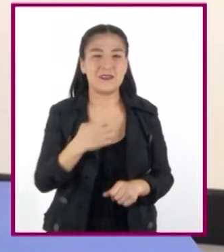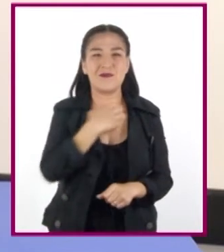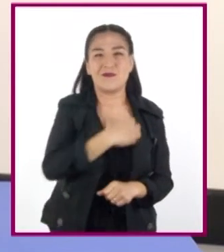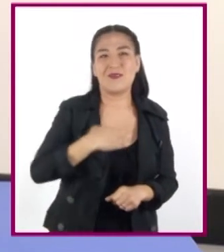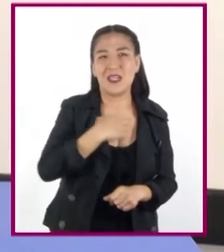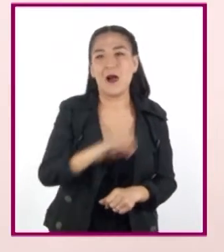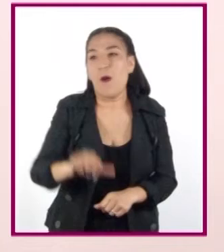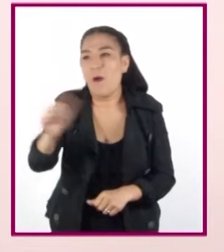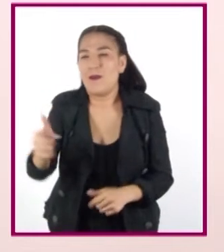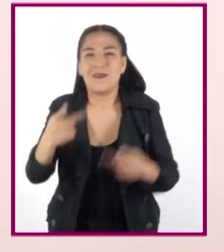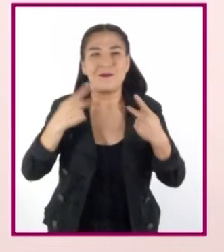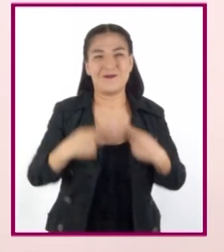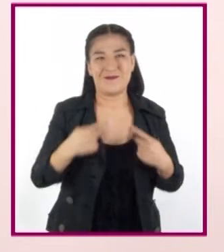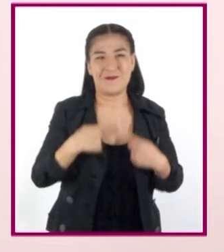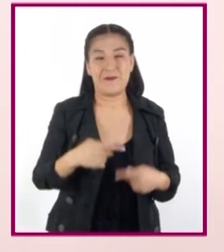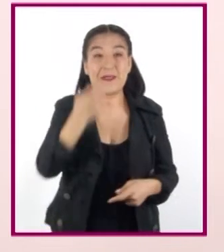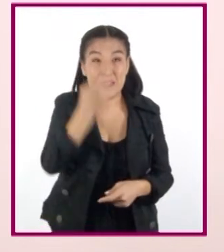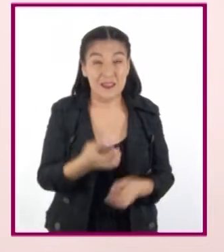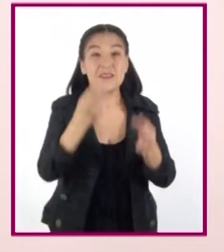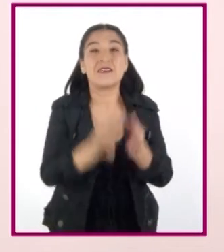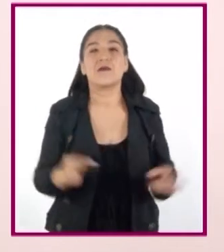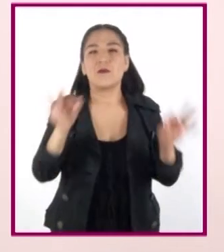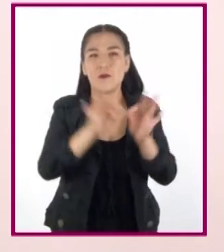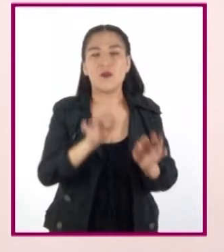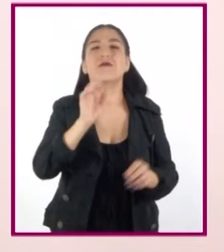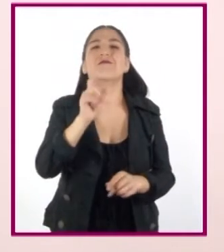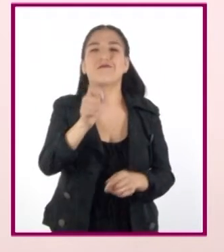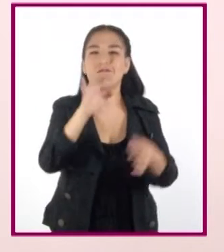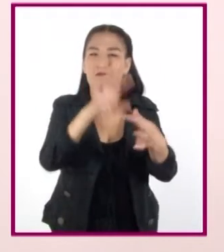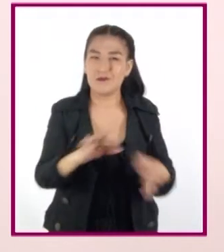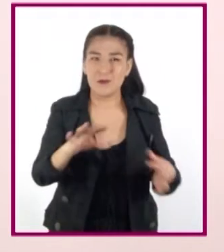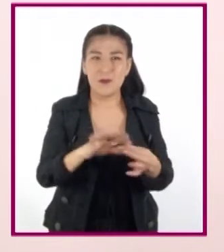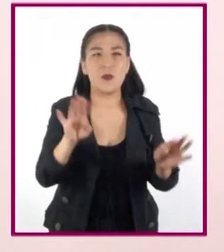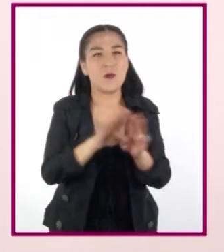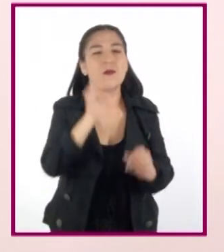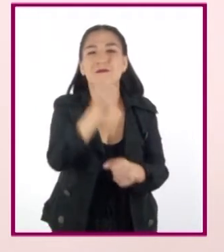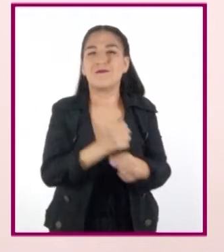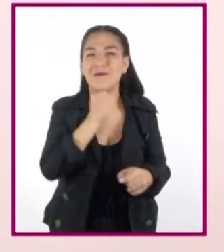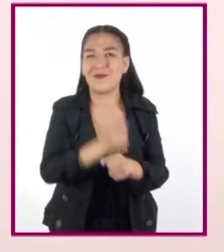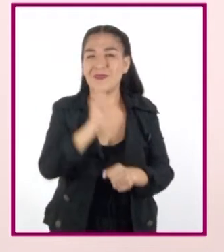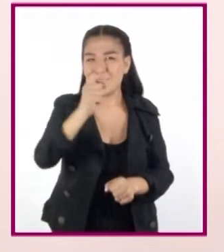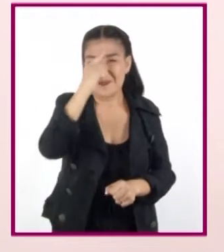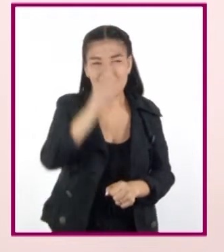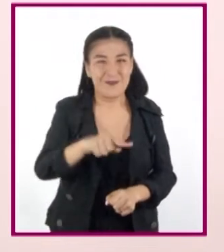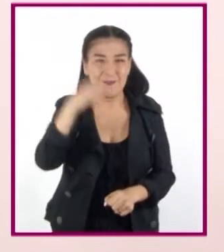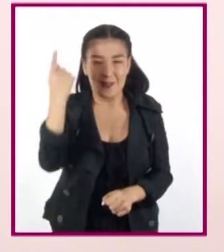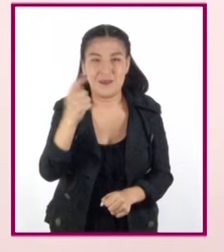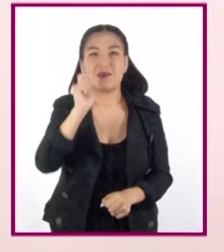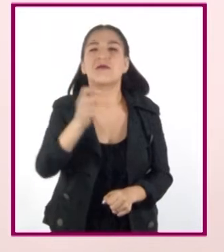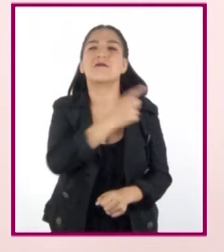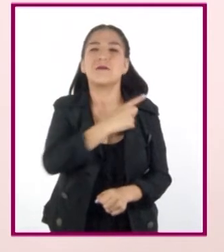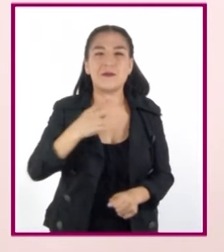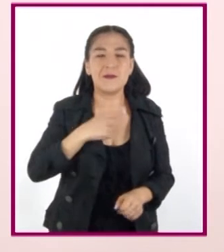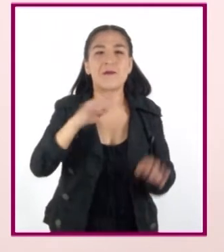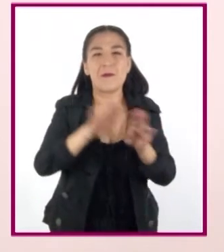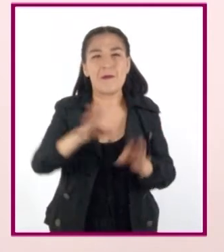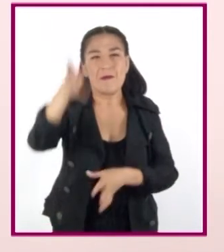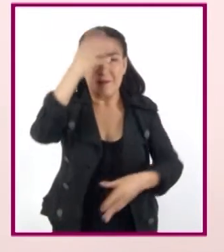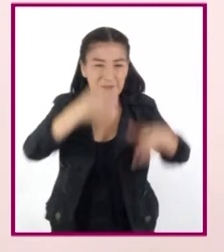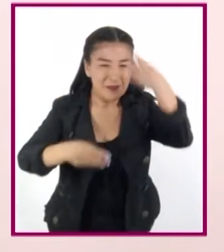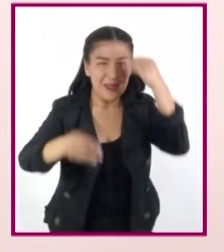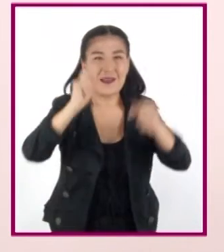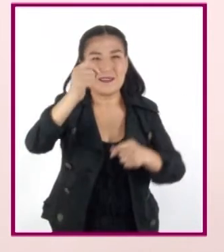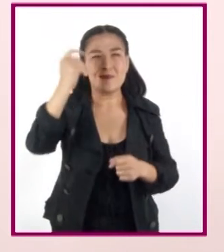otro individuo. Aquí es muy importante decirles, como una práctica sencilla, que busquen alimentar pensamientos que les